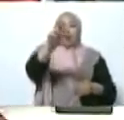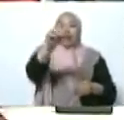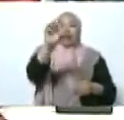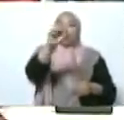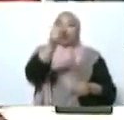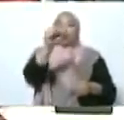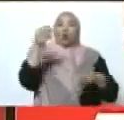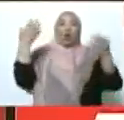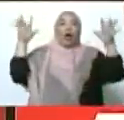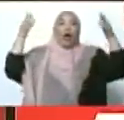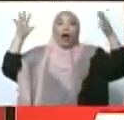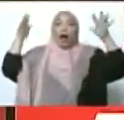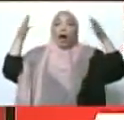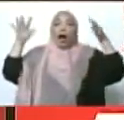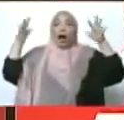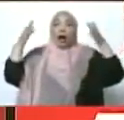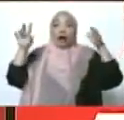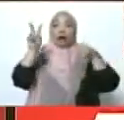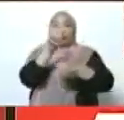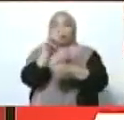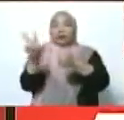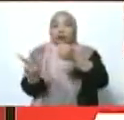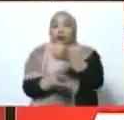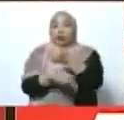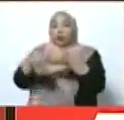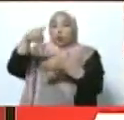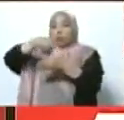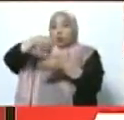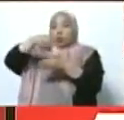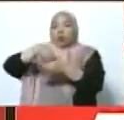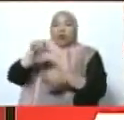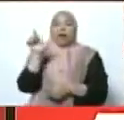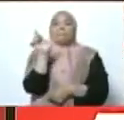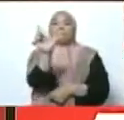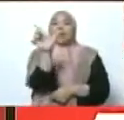como vicepresidente de organización del partido.